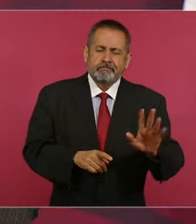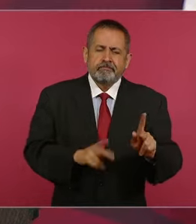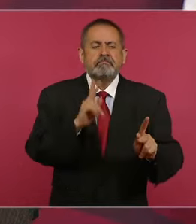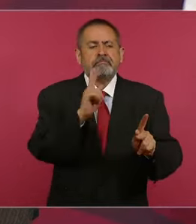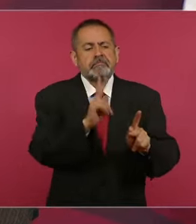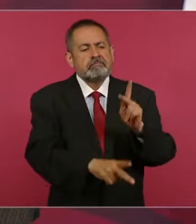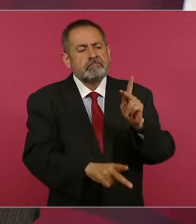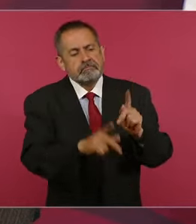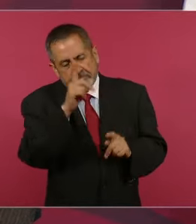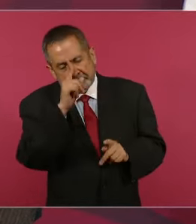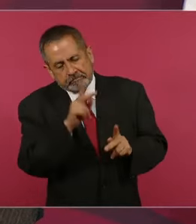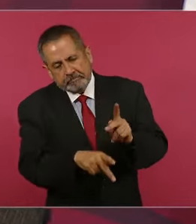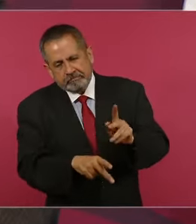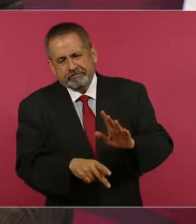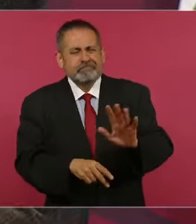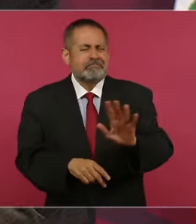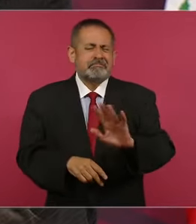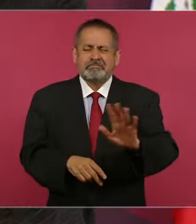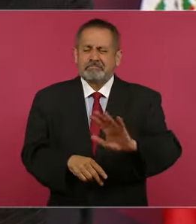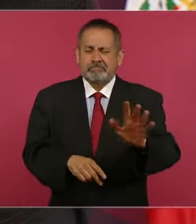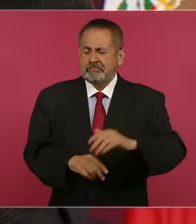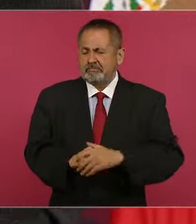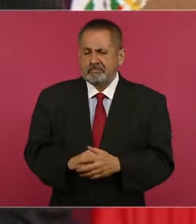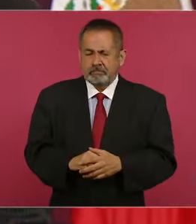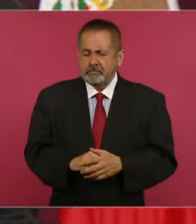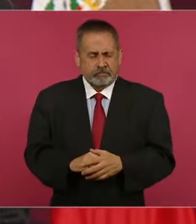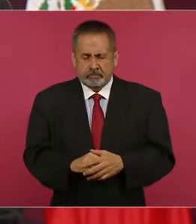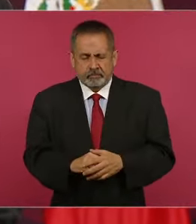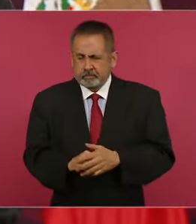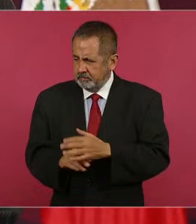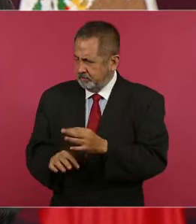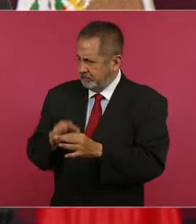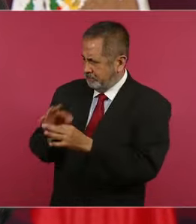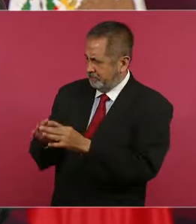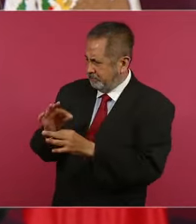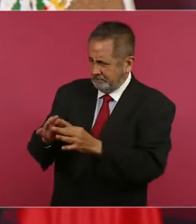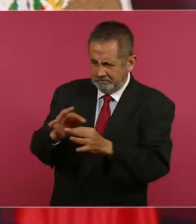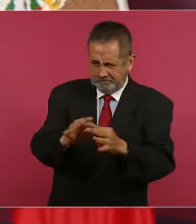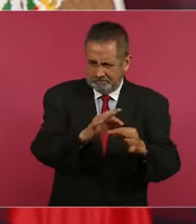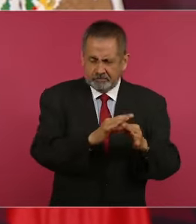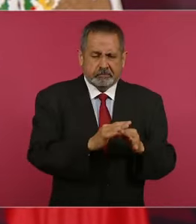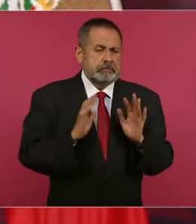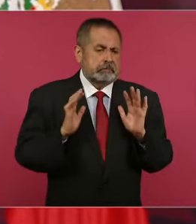dejar ni una sola obra en proceso.